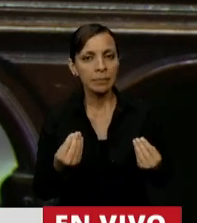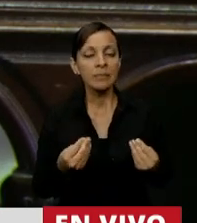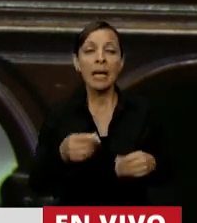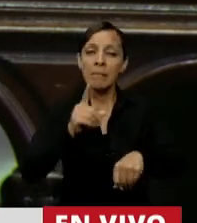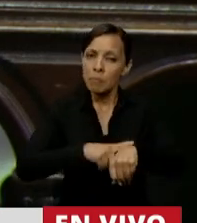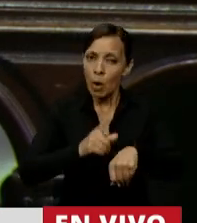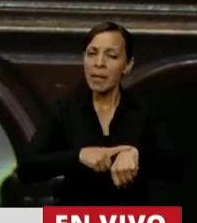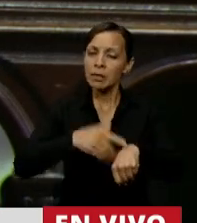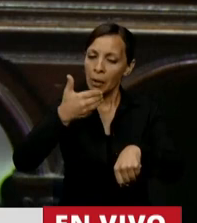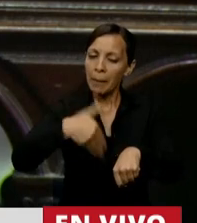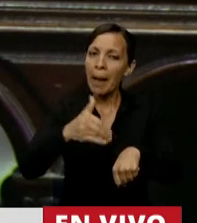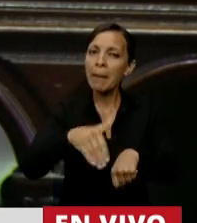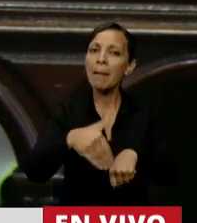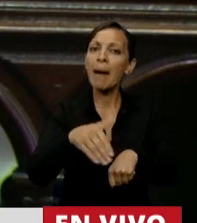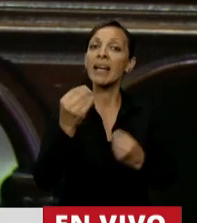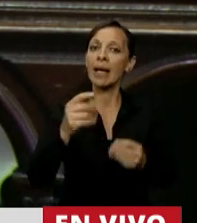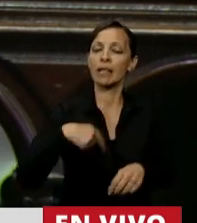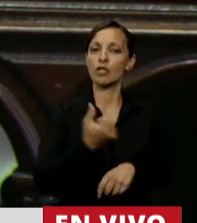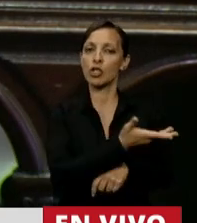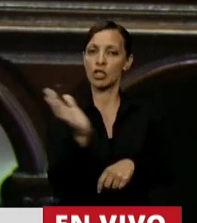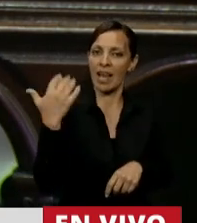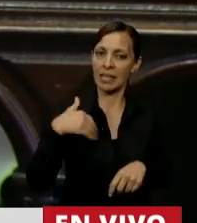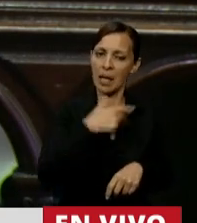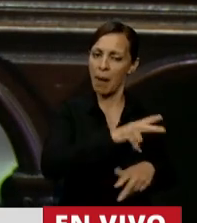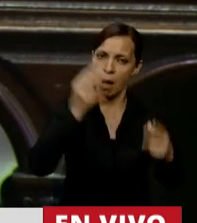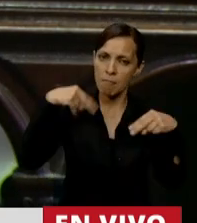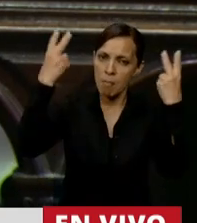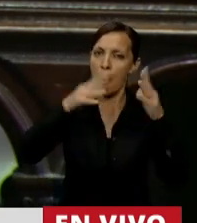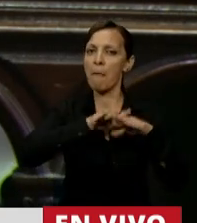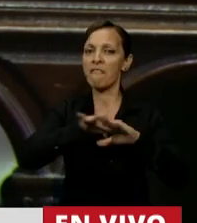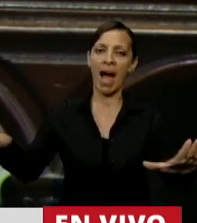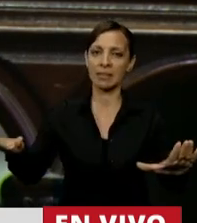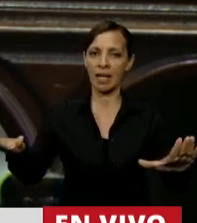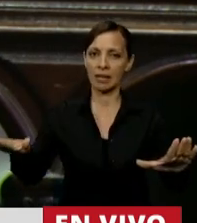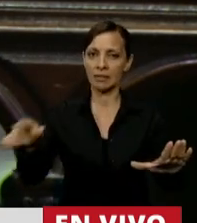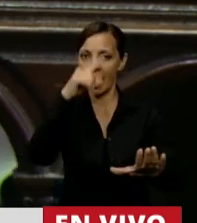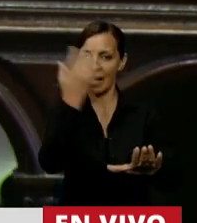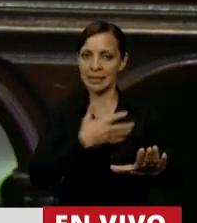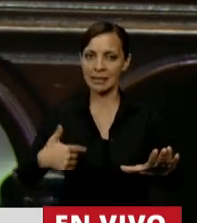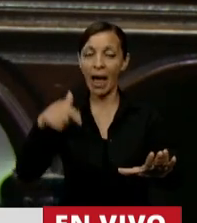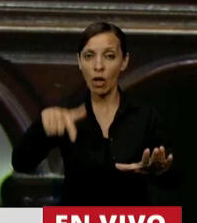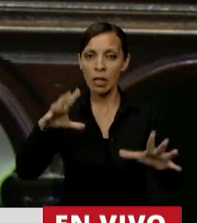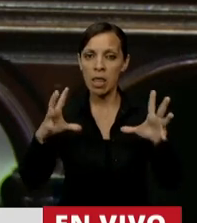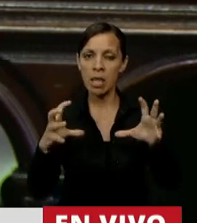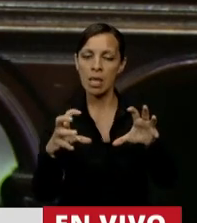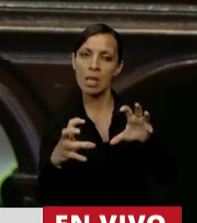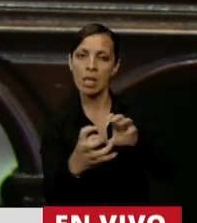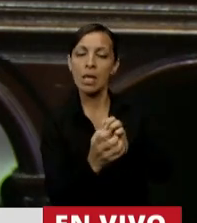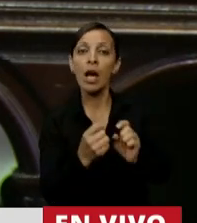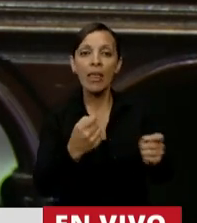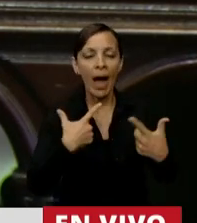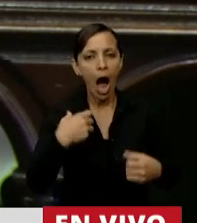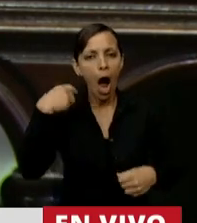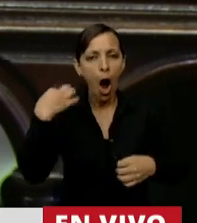el momento en que la sociedad argentina le va a decir basta al Estado predador y nos va a obligar